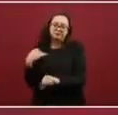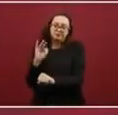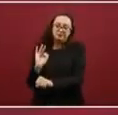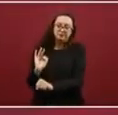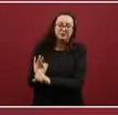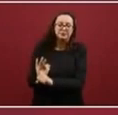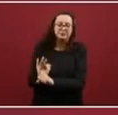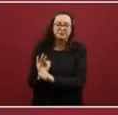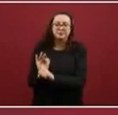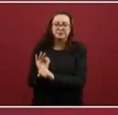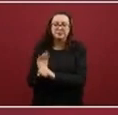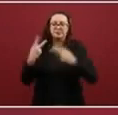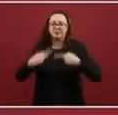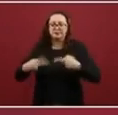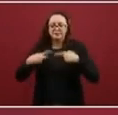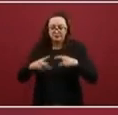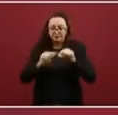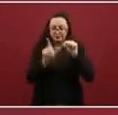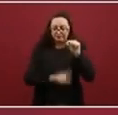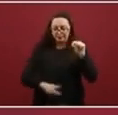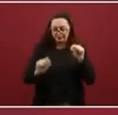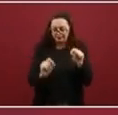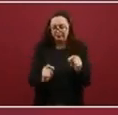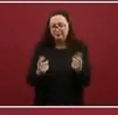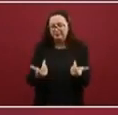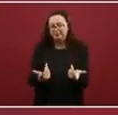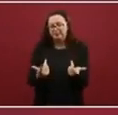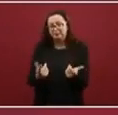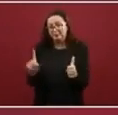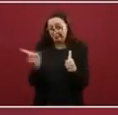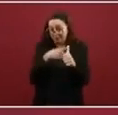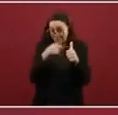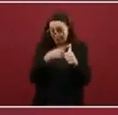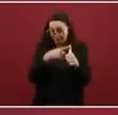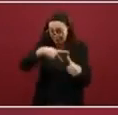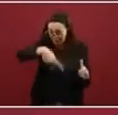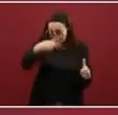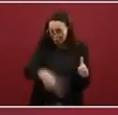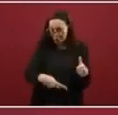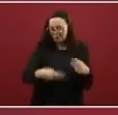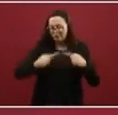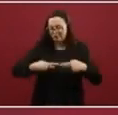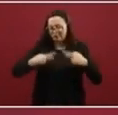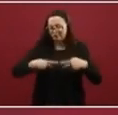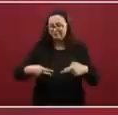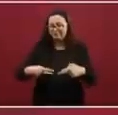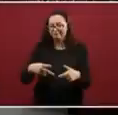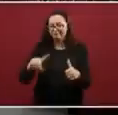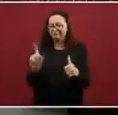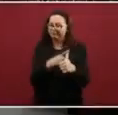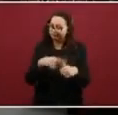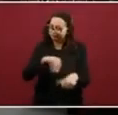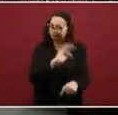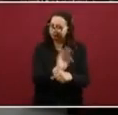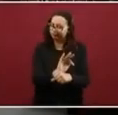proteger la seguridad de los ciudadanos de México, que por cierto es nuestra obligación número 1 como país.